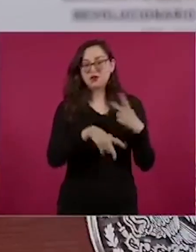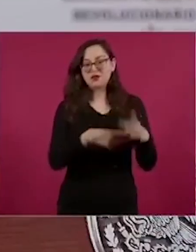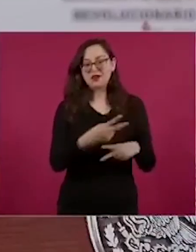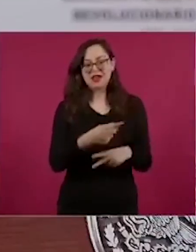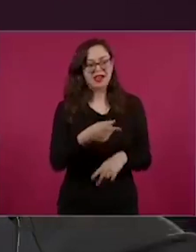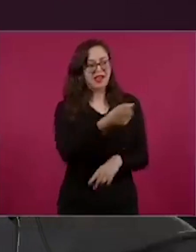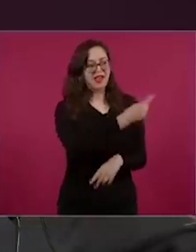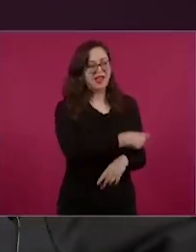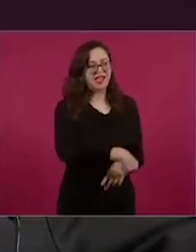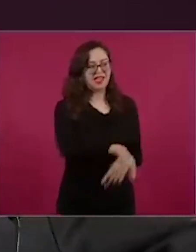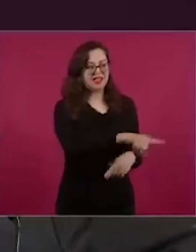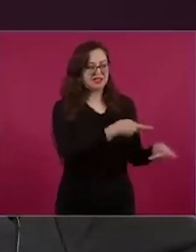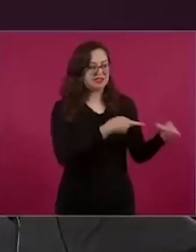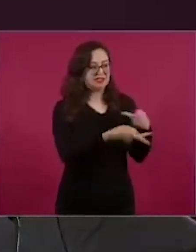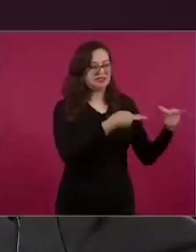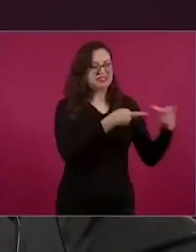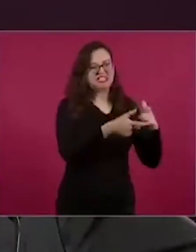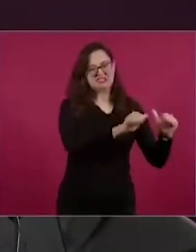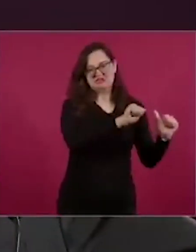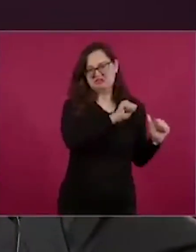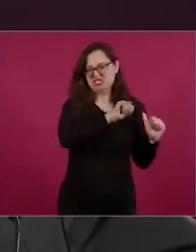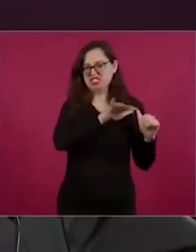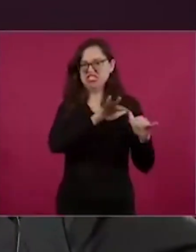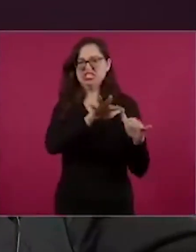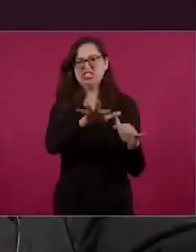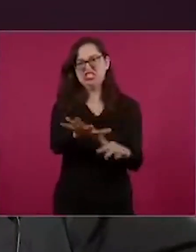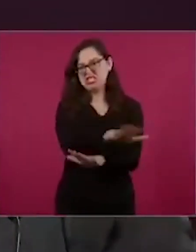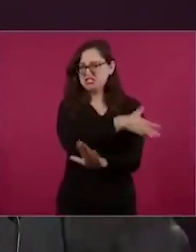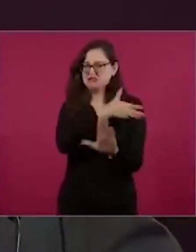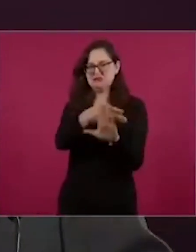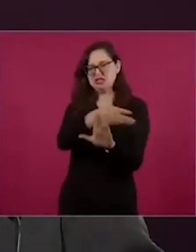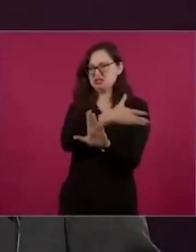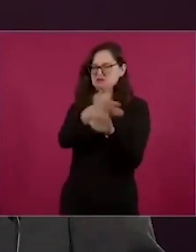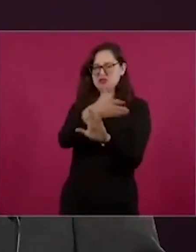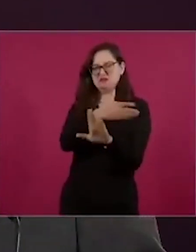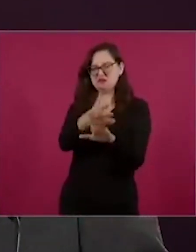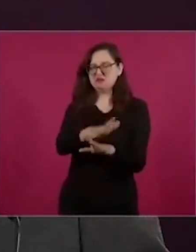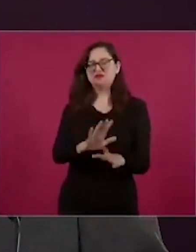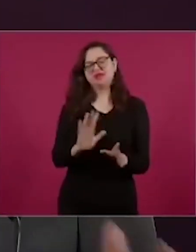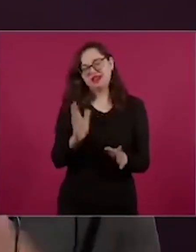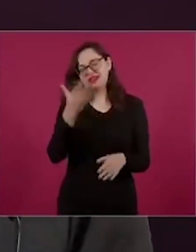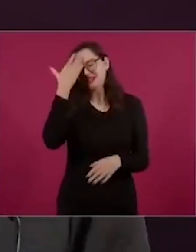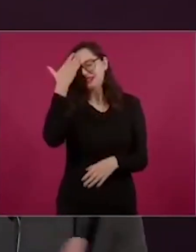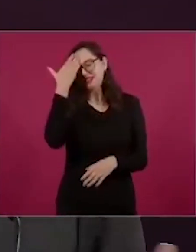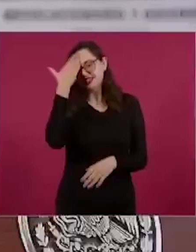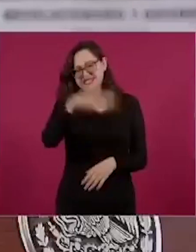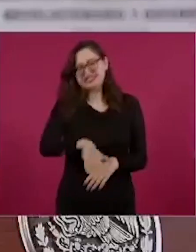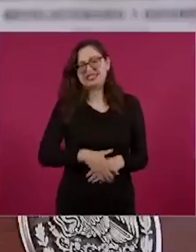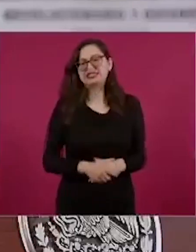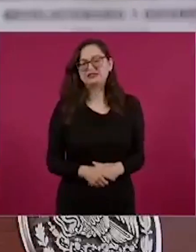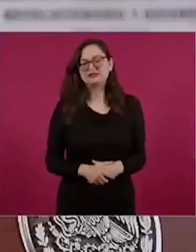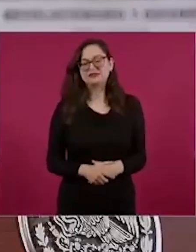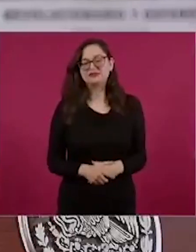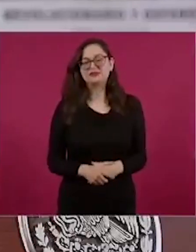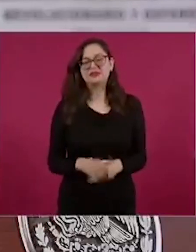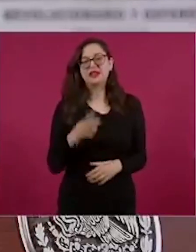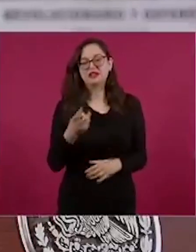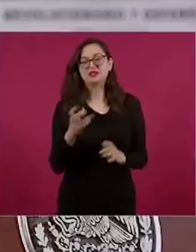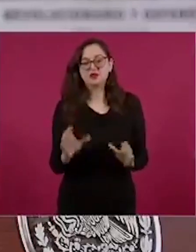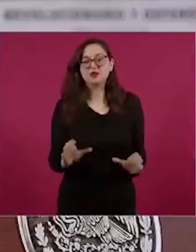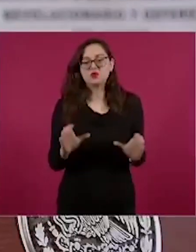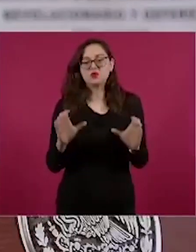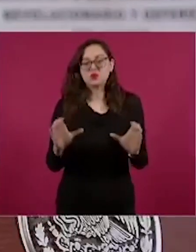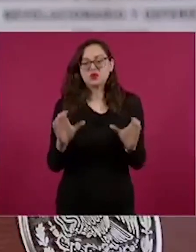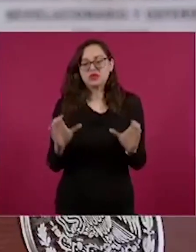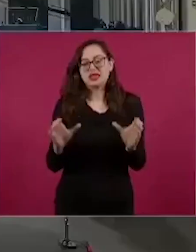ir la provocación de los conservadores tengo que cuidar eso pero no quiere